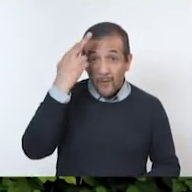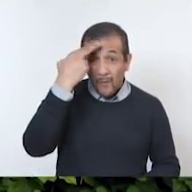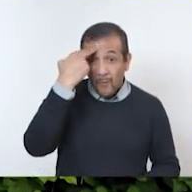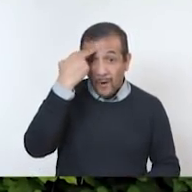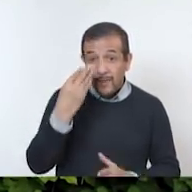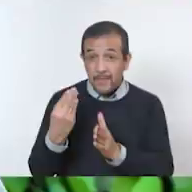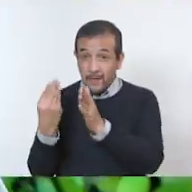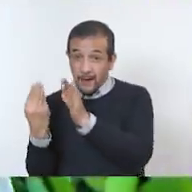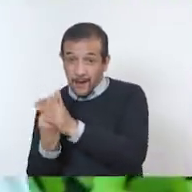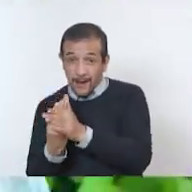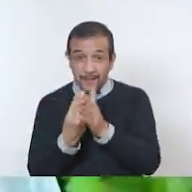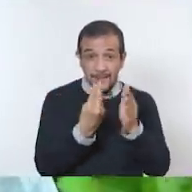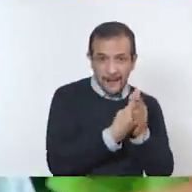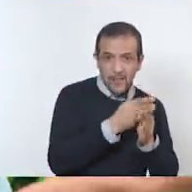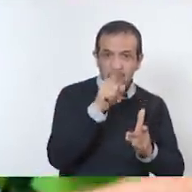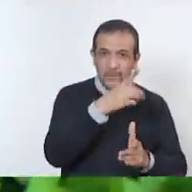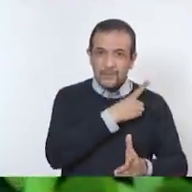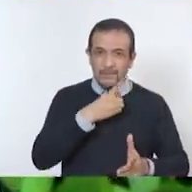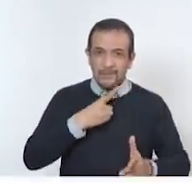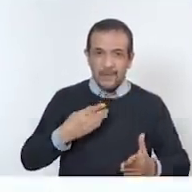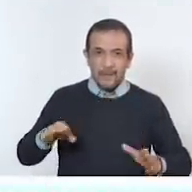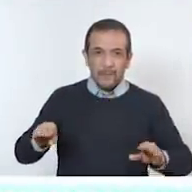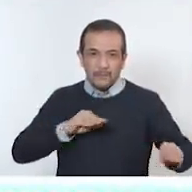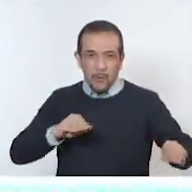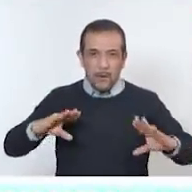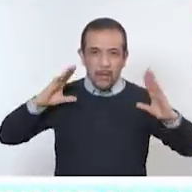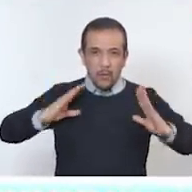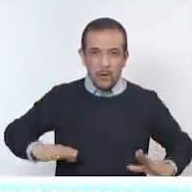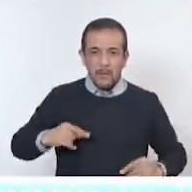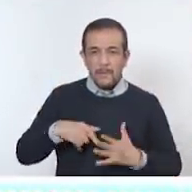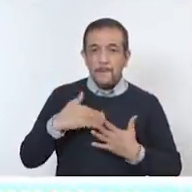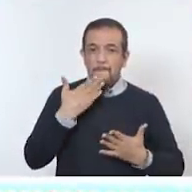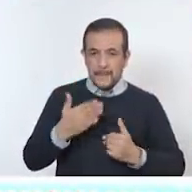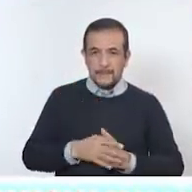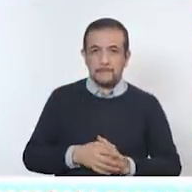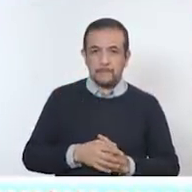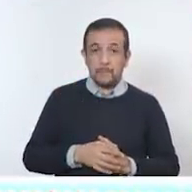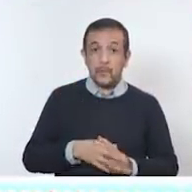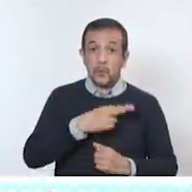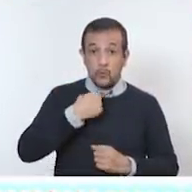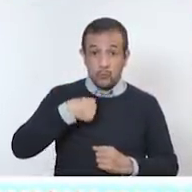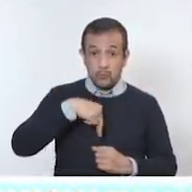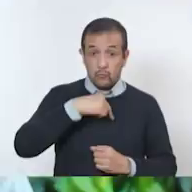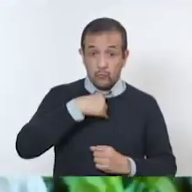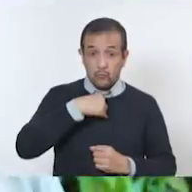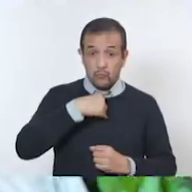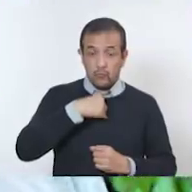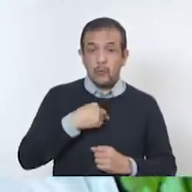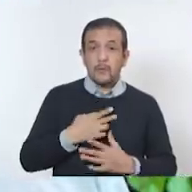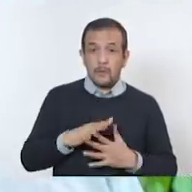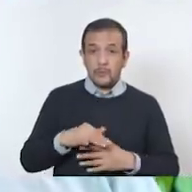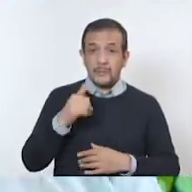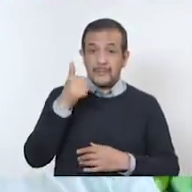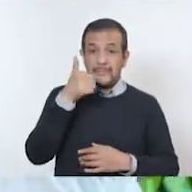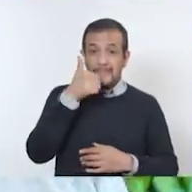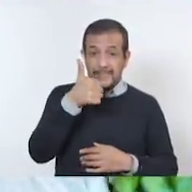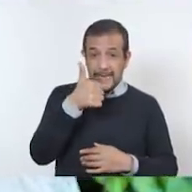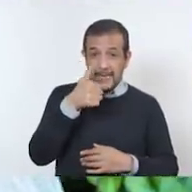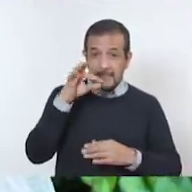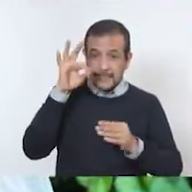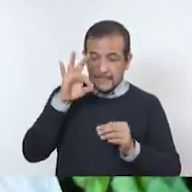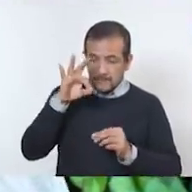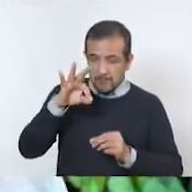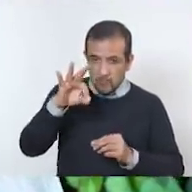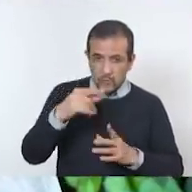Recuerda, entre clase y clase, activa tu cuerpo. Ok, ahora lo que vamos a hacer es, nos vamos a poner en 6 puntos, te explico cuáles